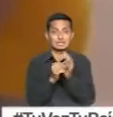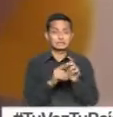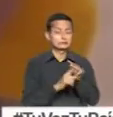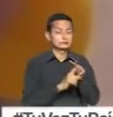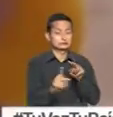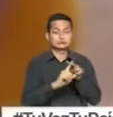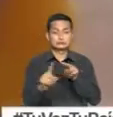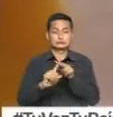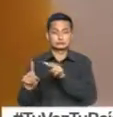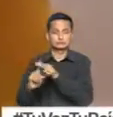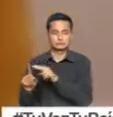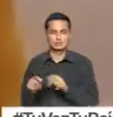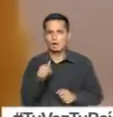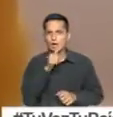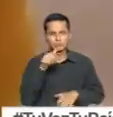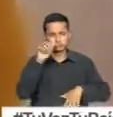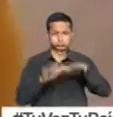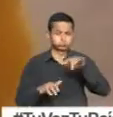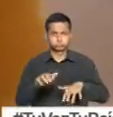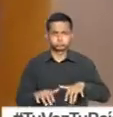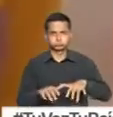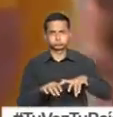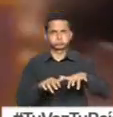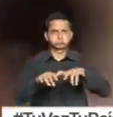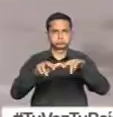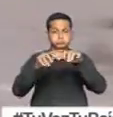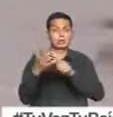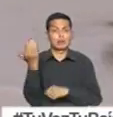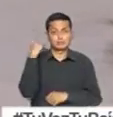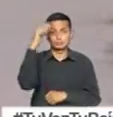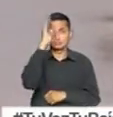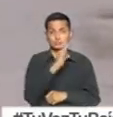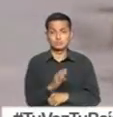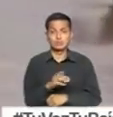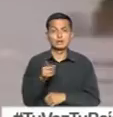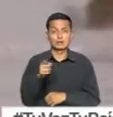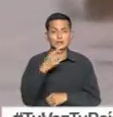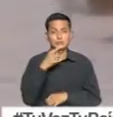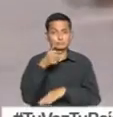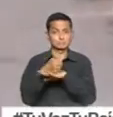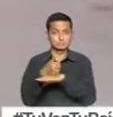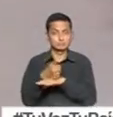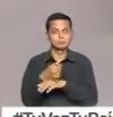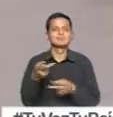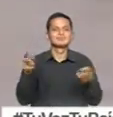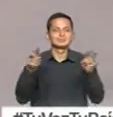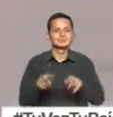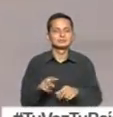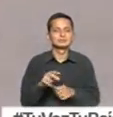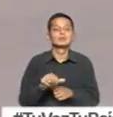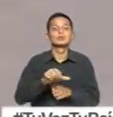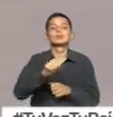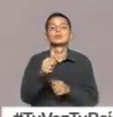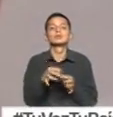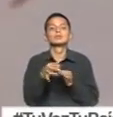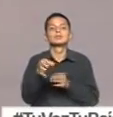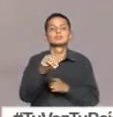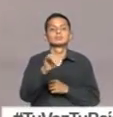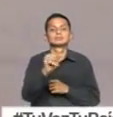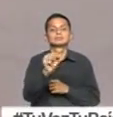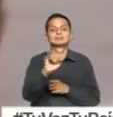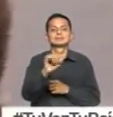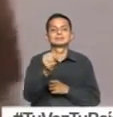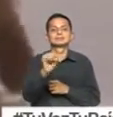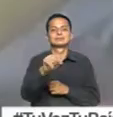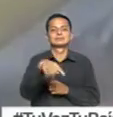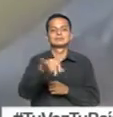evacuados. Unas inundaciones sin precedentes, según el gobernador de Luisiana. El temporal también ha afectado al vecino estado de Mississippi.